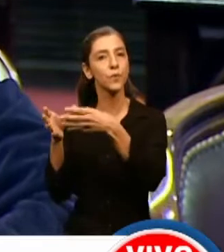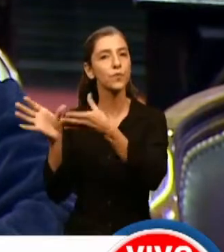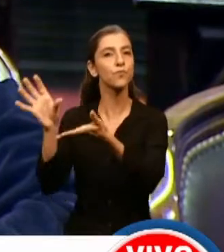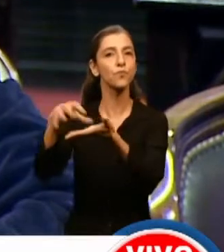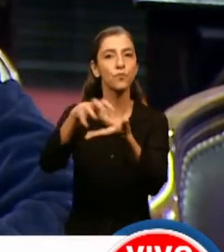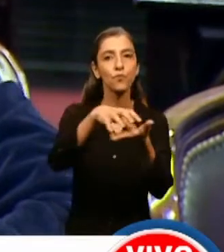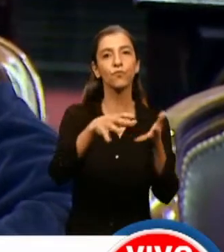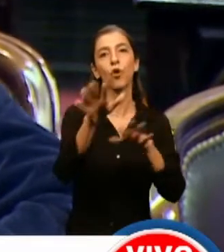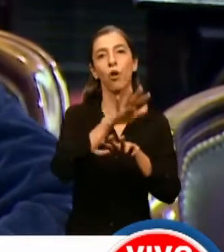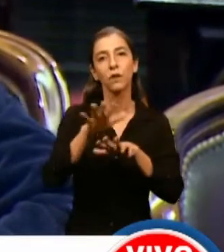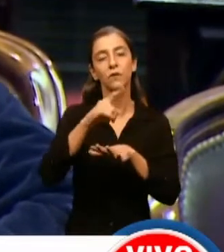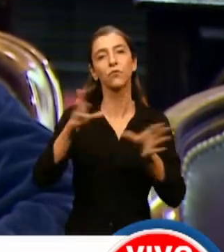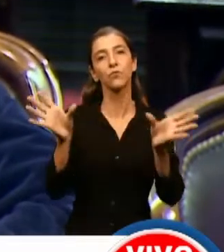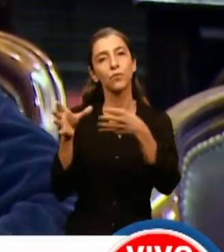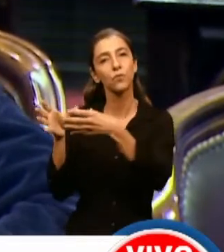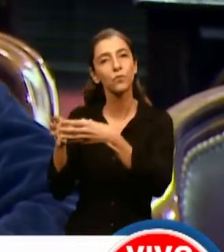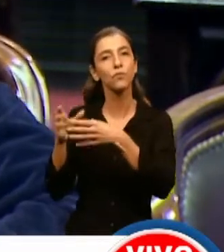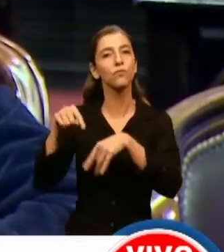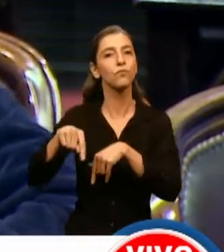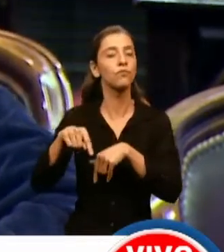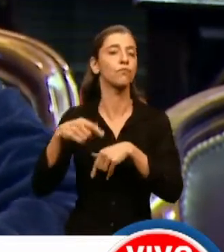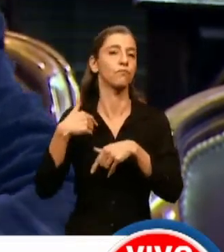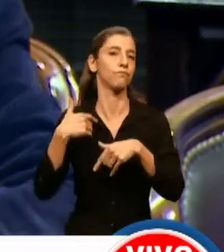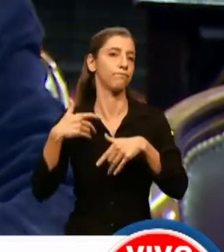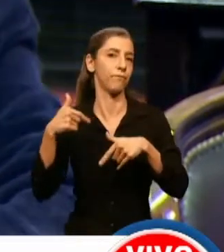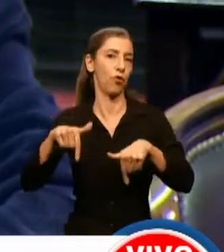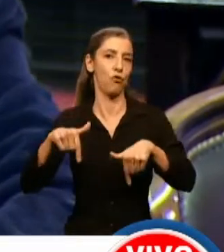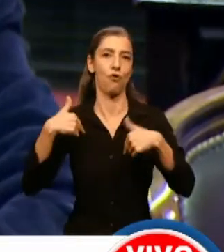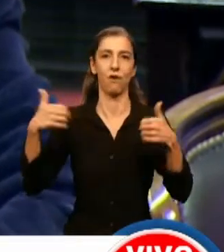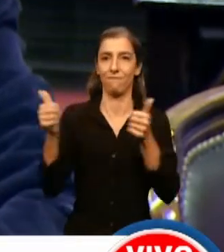organizaciones y activistas que hoy nos acompañan.